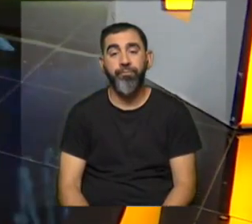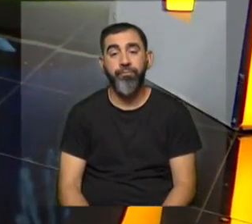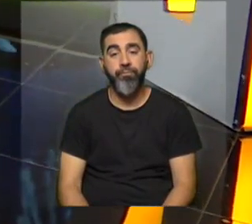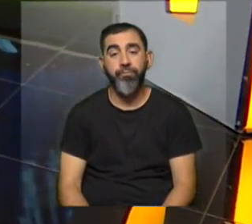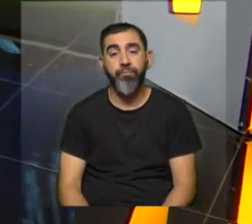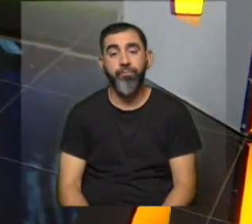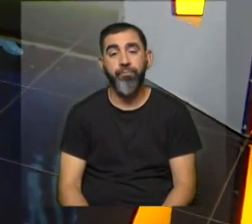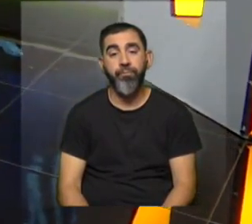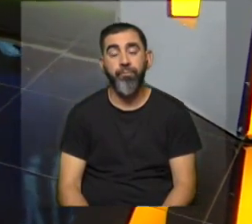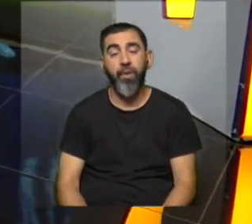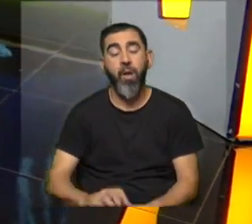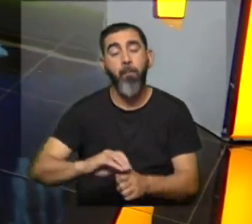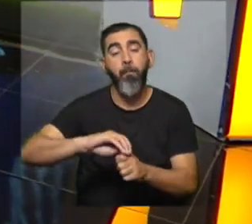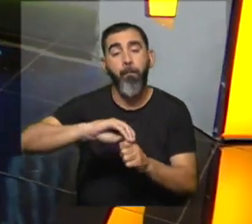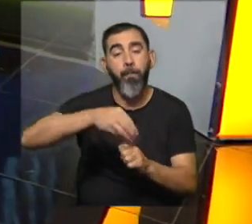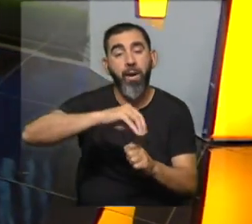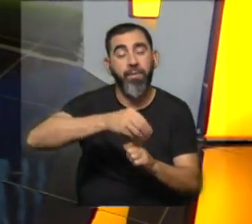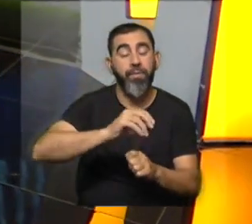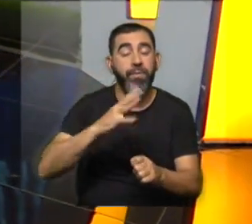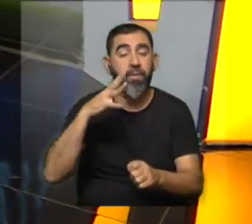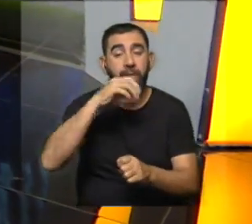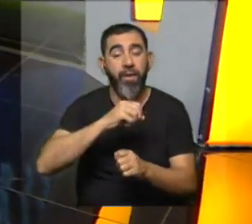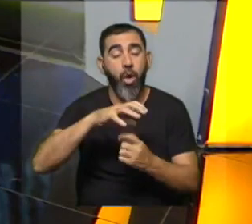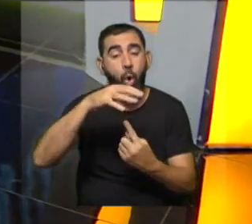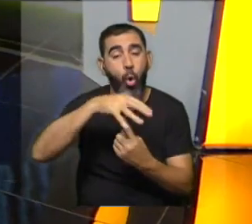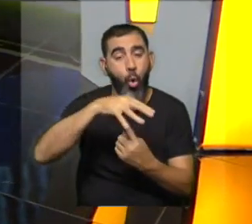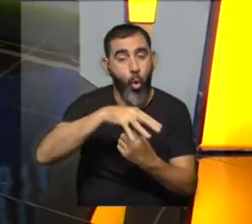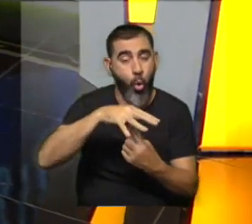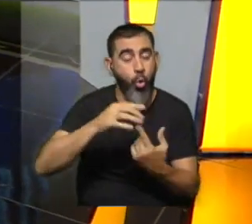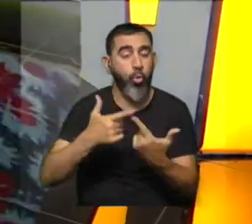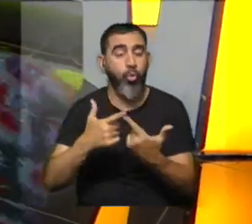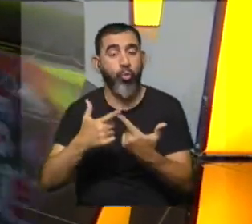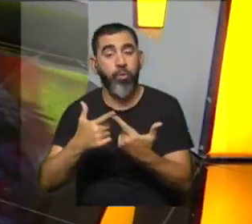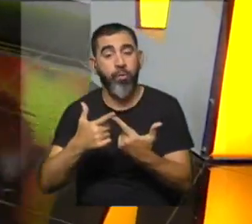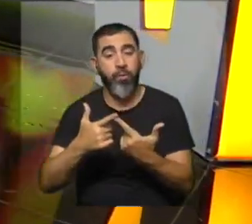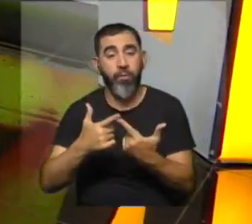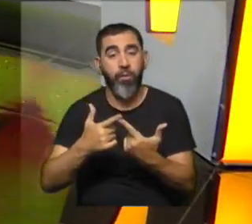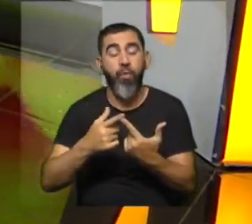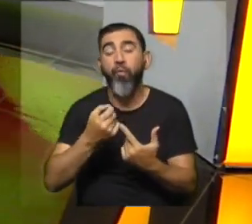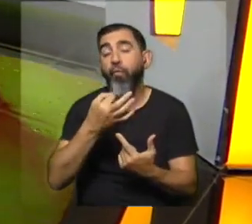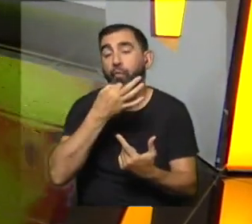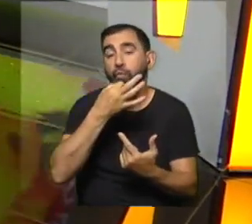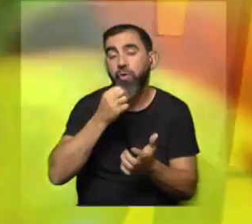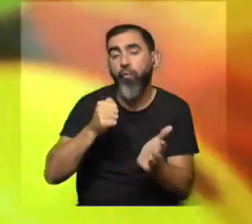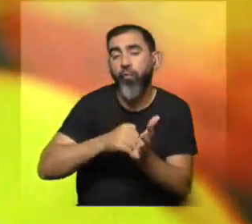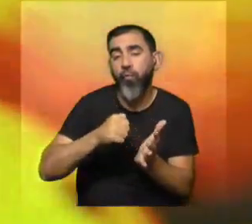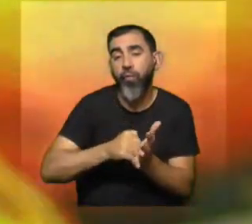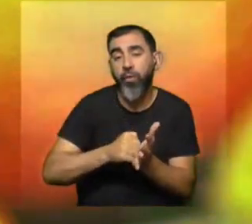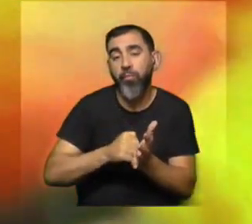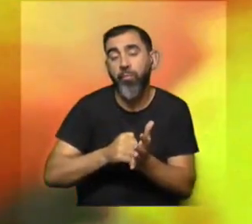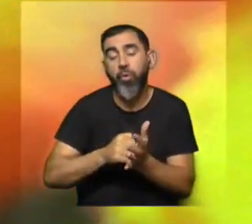Podemos hablar de mandarinas resistentes a hongos, podemos hablar de frutillas más firmes, podemos hablar